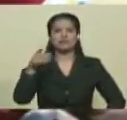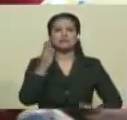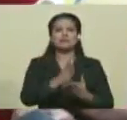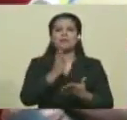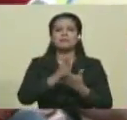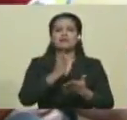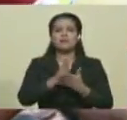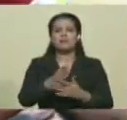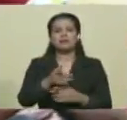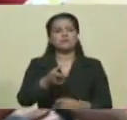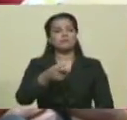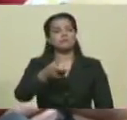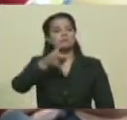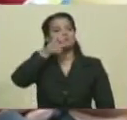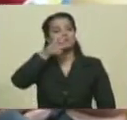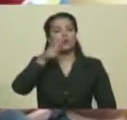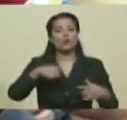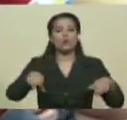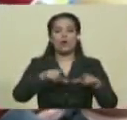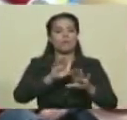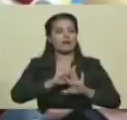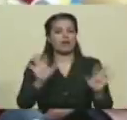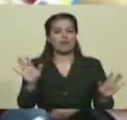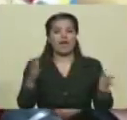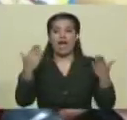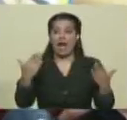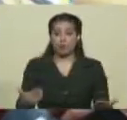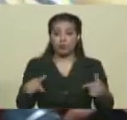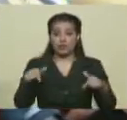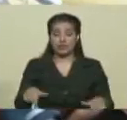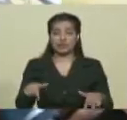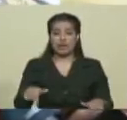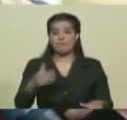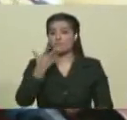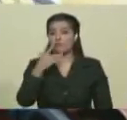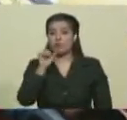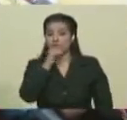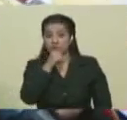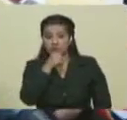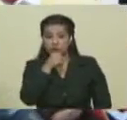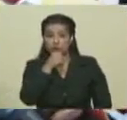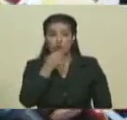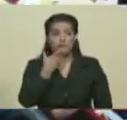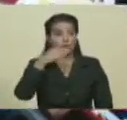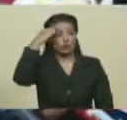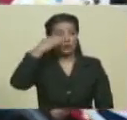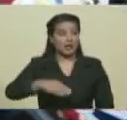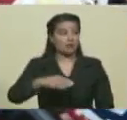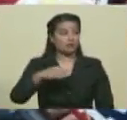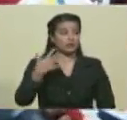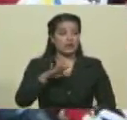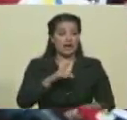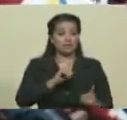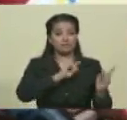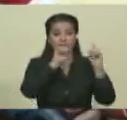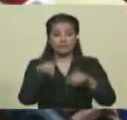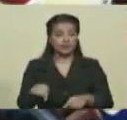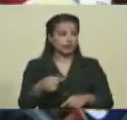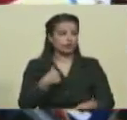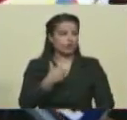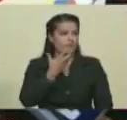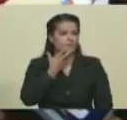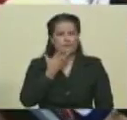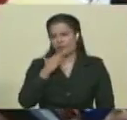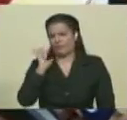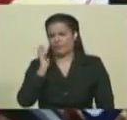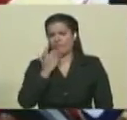para custodiar un centro. Ahorita si llega una persona mayor, el soldado inmediatamente lo lleva. Yo puedo poner una anécdota.